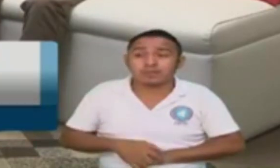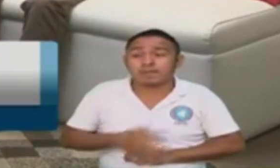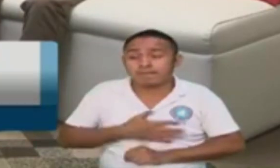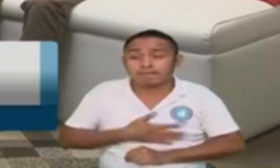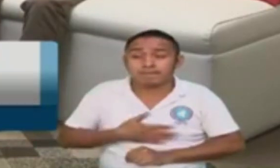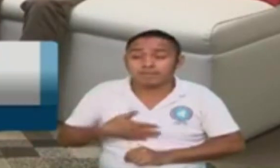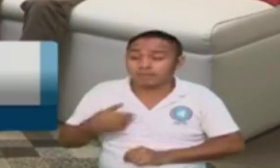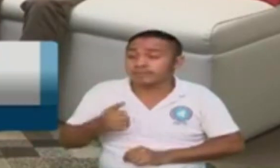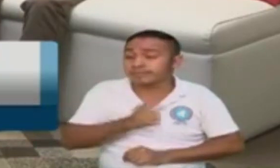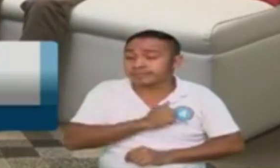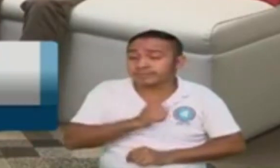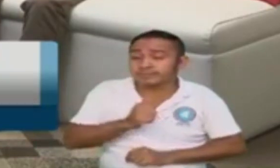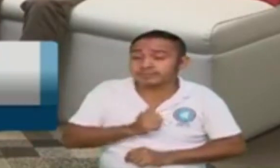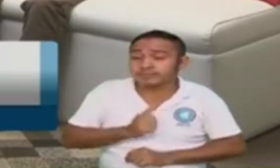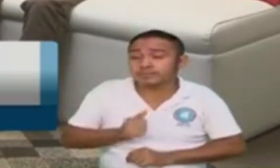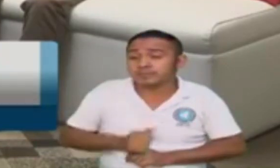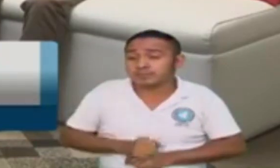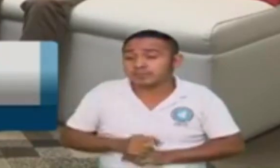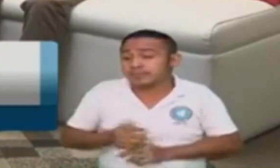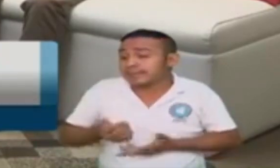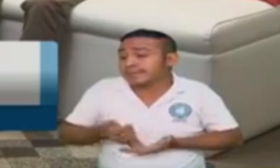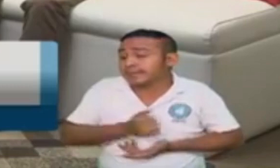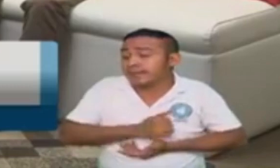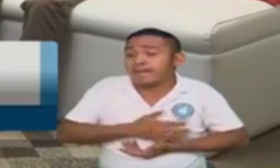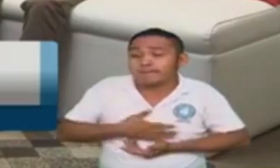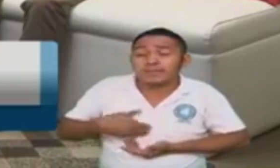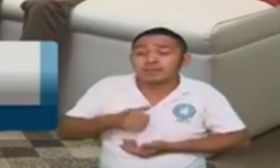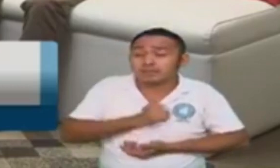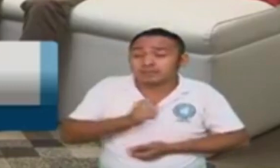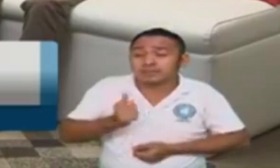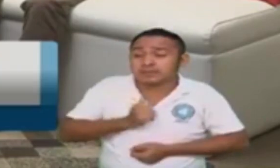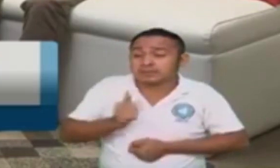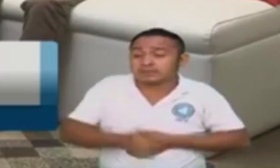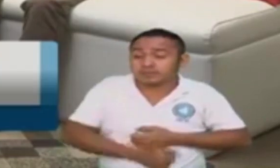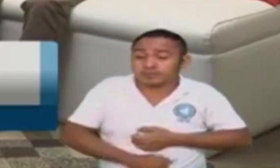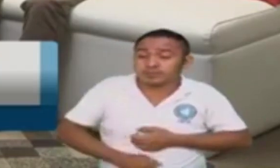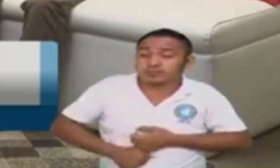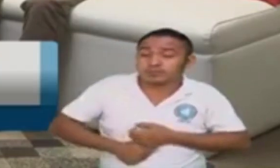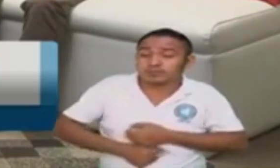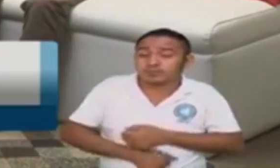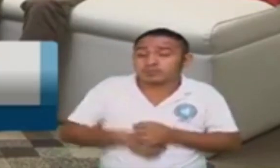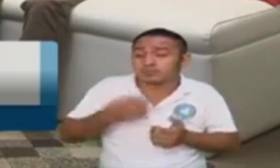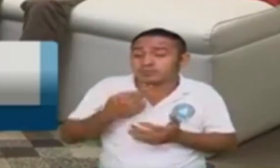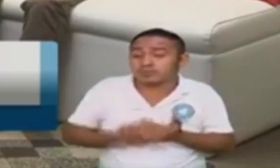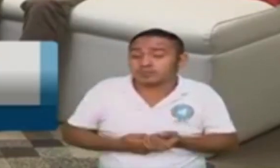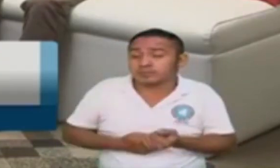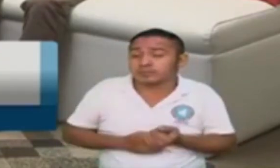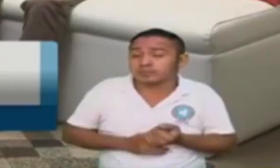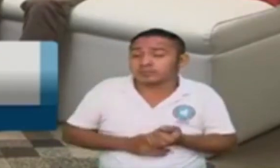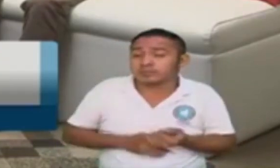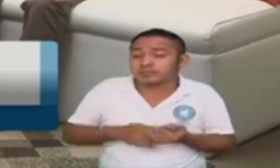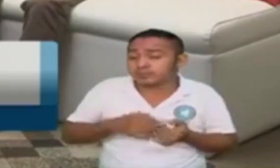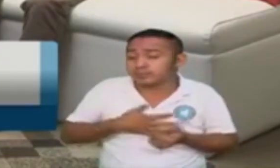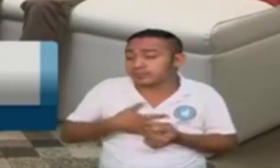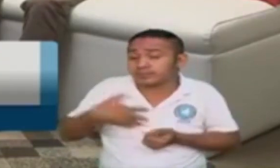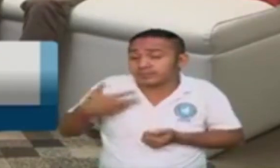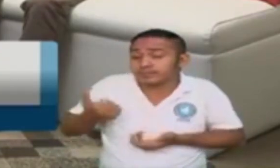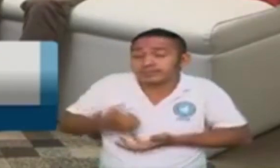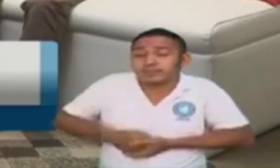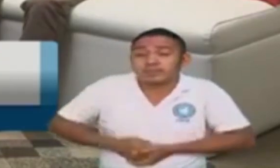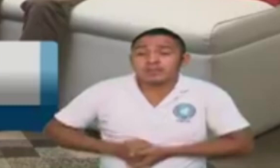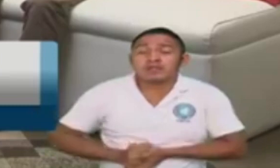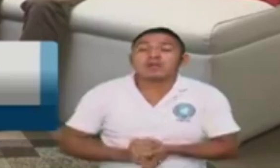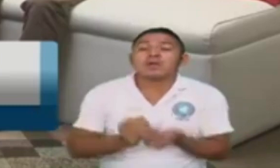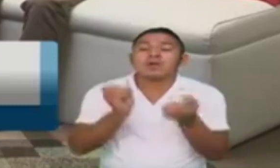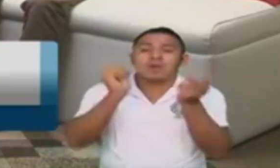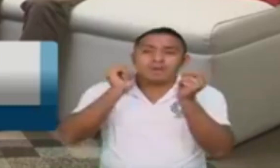prueba. Es mejor ultrasonido. Es mejor hacerse su ultrasonido y hacerse sus exámenes y su chequeo de rutina, pues. Ok. Hablemos